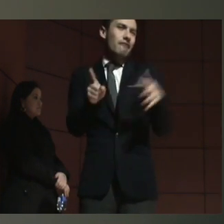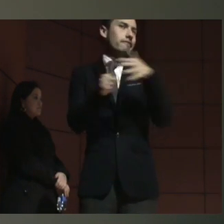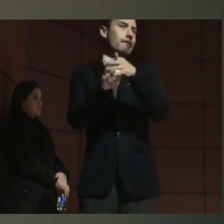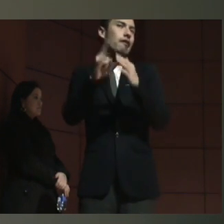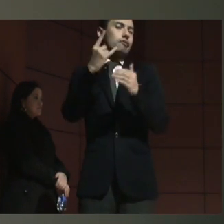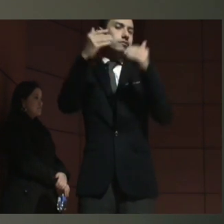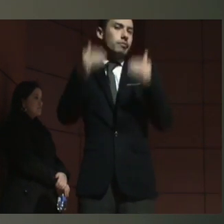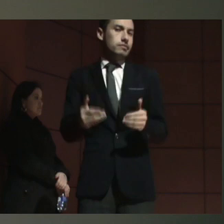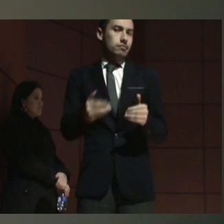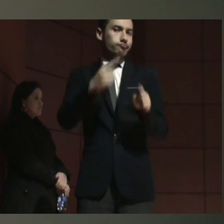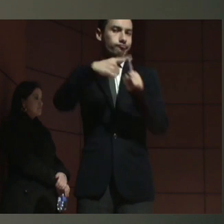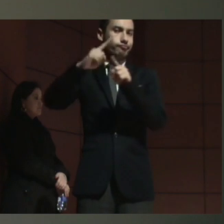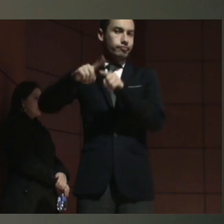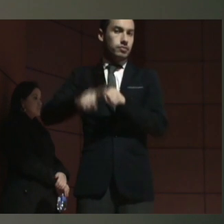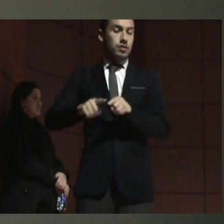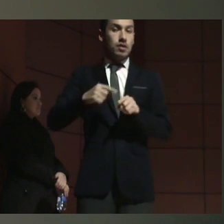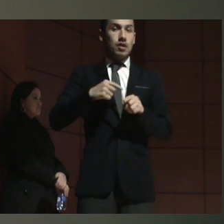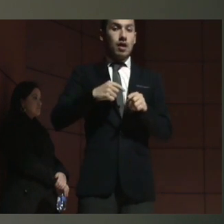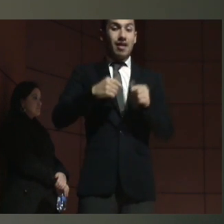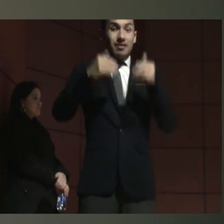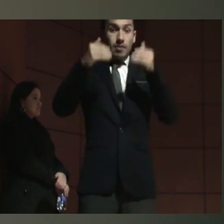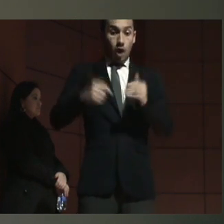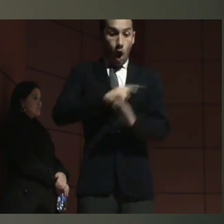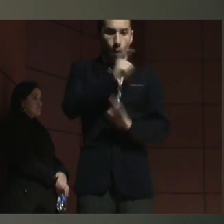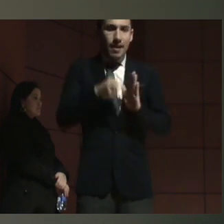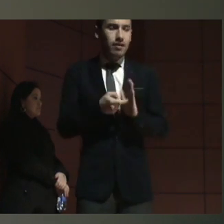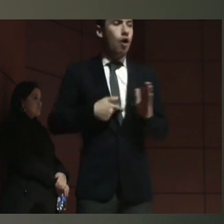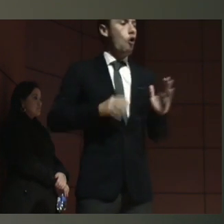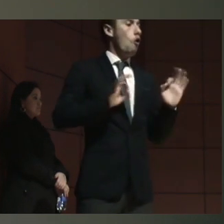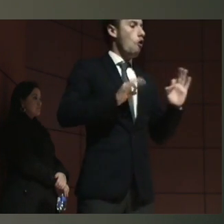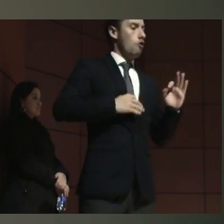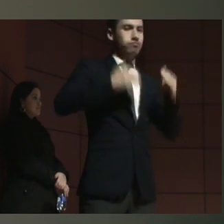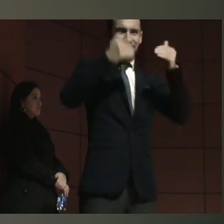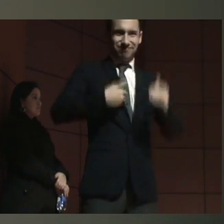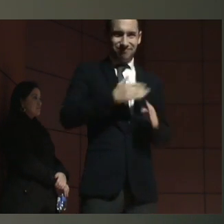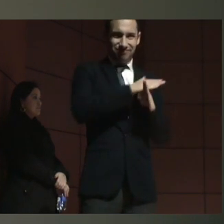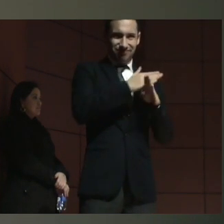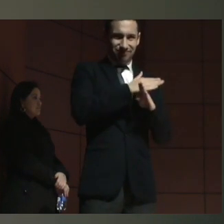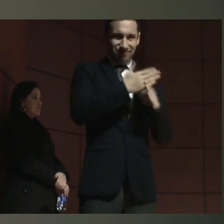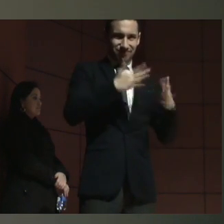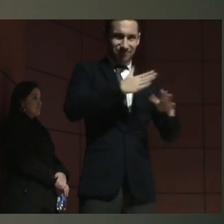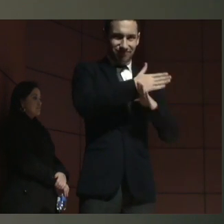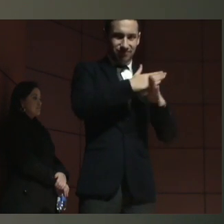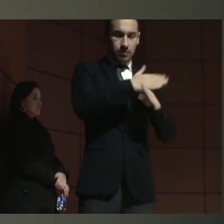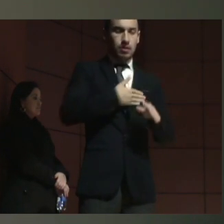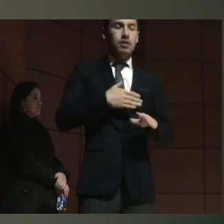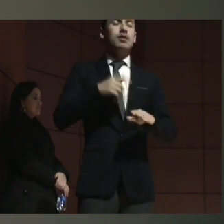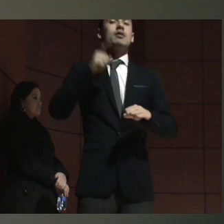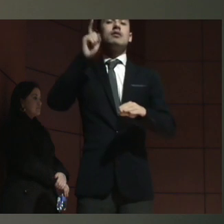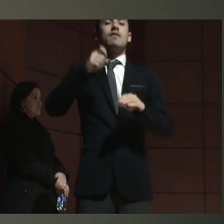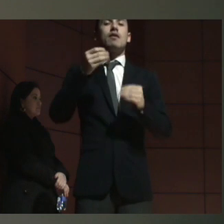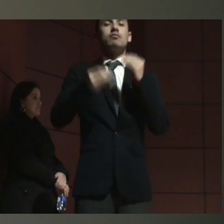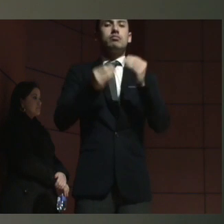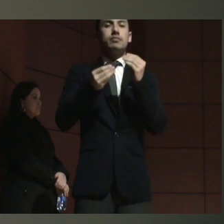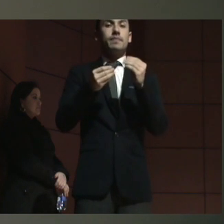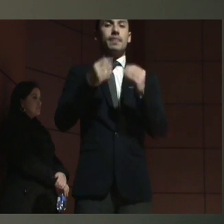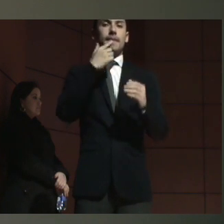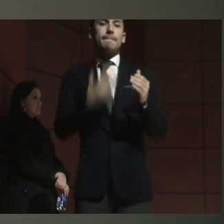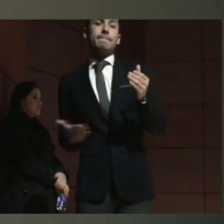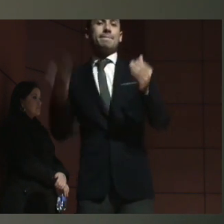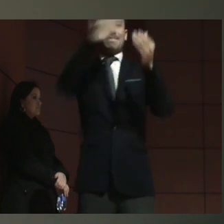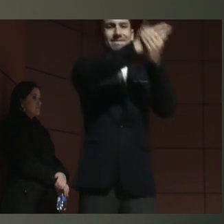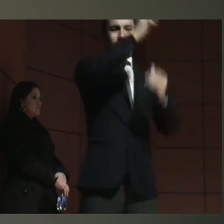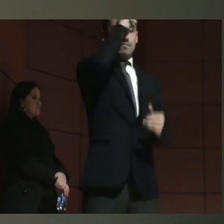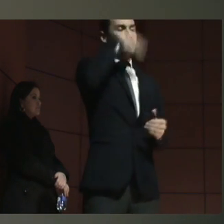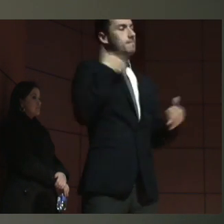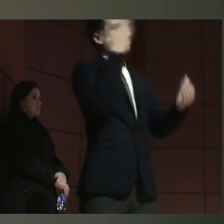discapacidad mental absoluta o de una discapacidad relativa se hacía necesario acudir a una formulación clínica